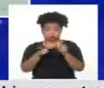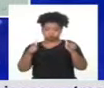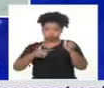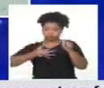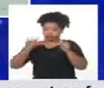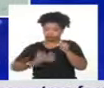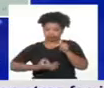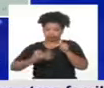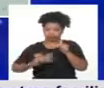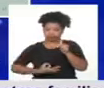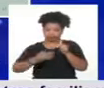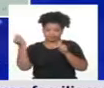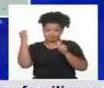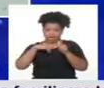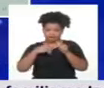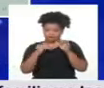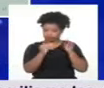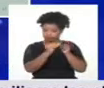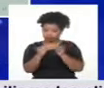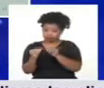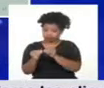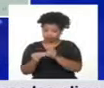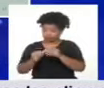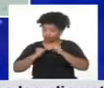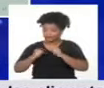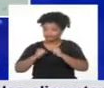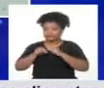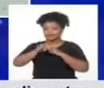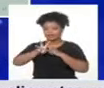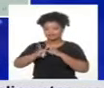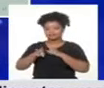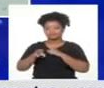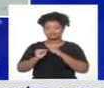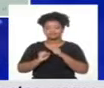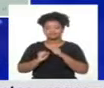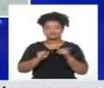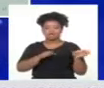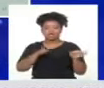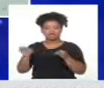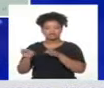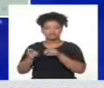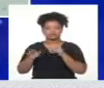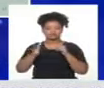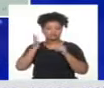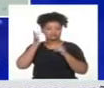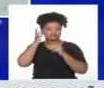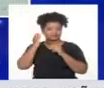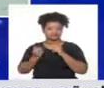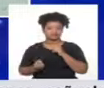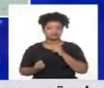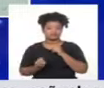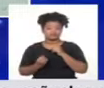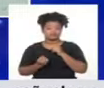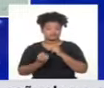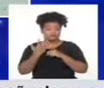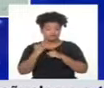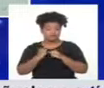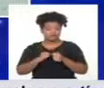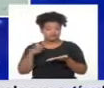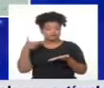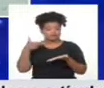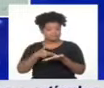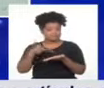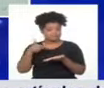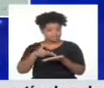transmisión, ayer con 13, Florida y Minas con 4, Vertientes 2 y Sierra